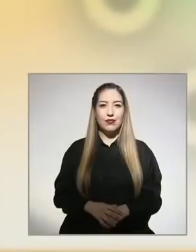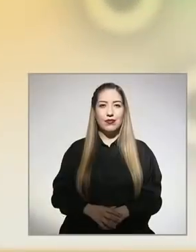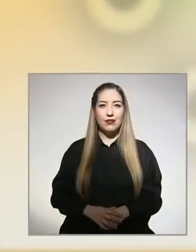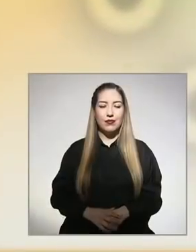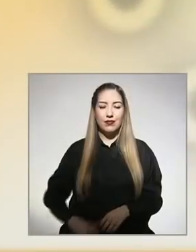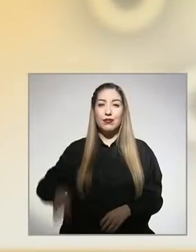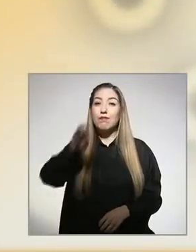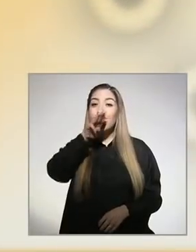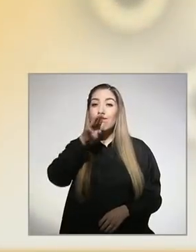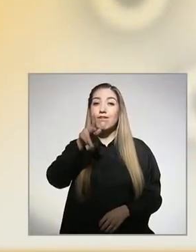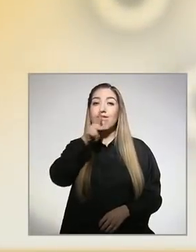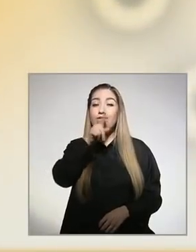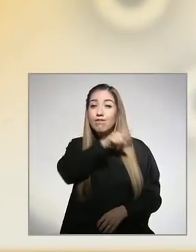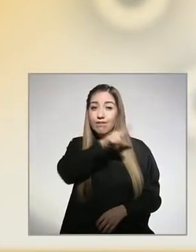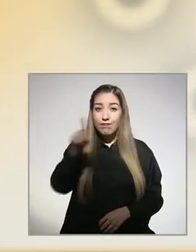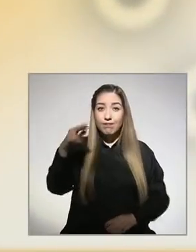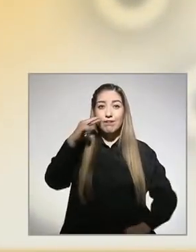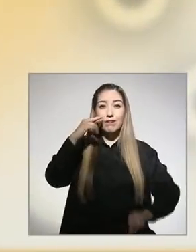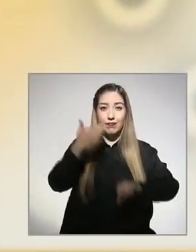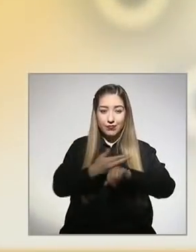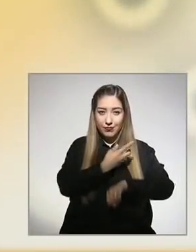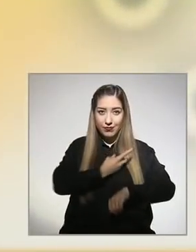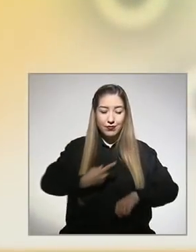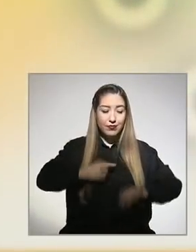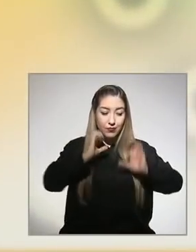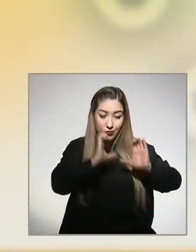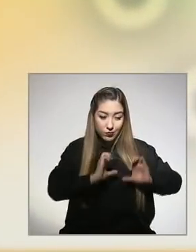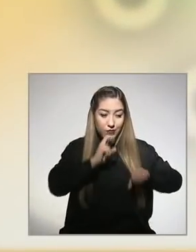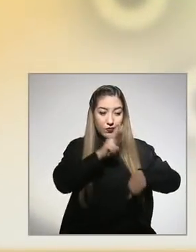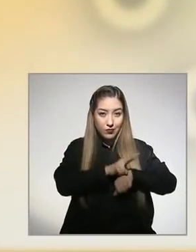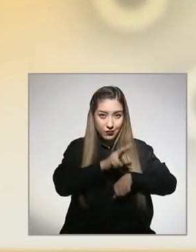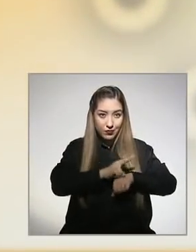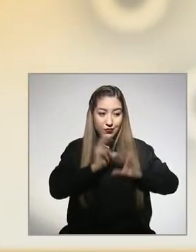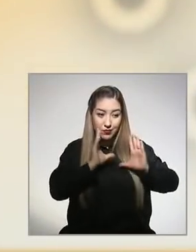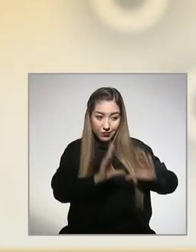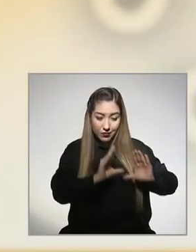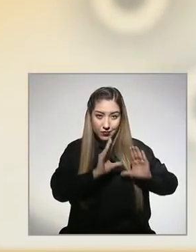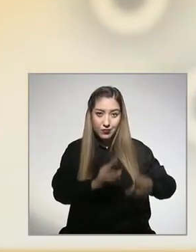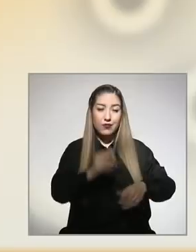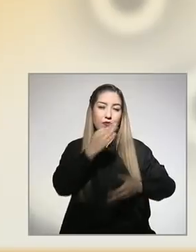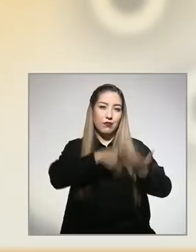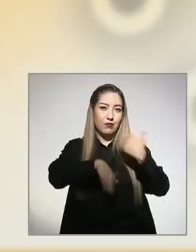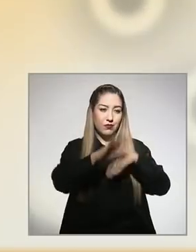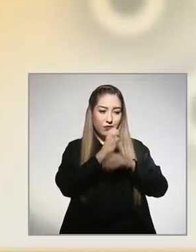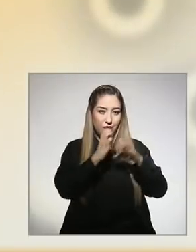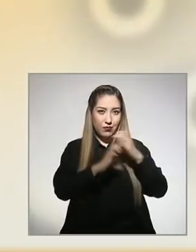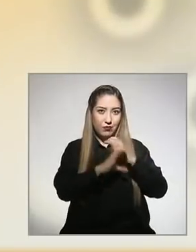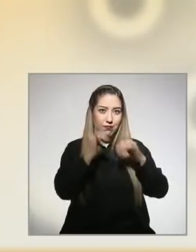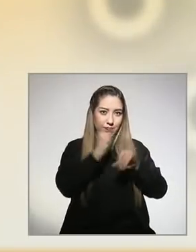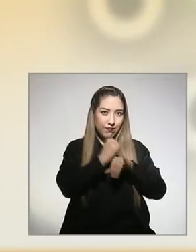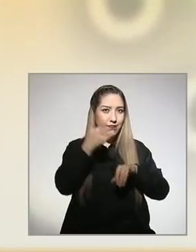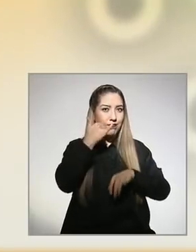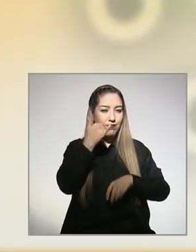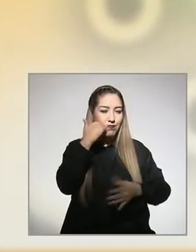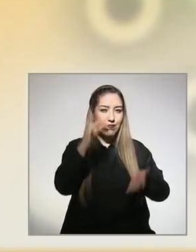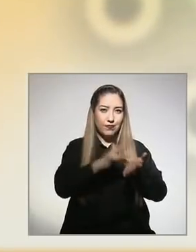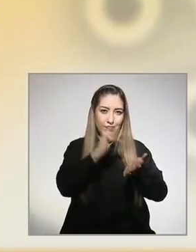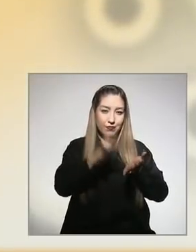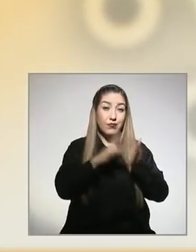Como mamá o papá, te corresponde cuidar, vigilar y enseñar el uso adecuado de los dispositivos móviles con